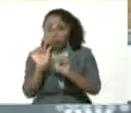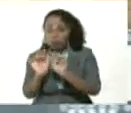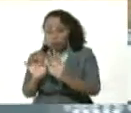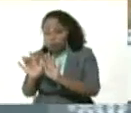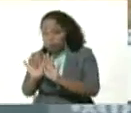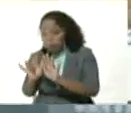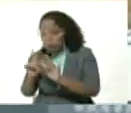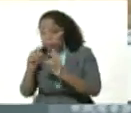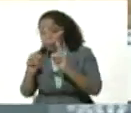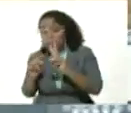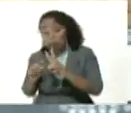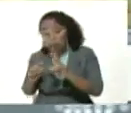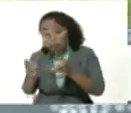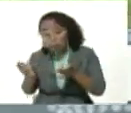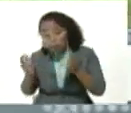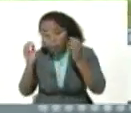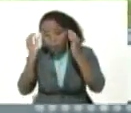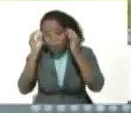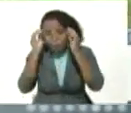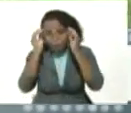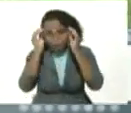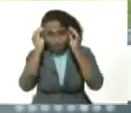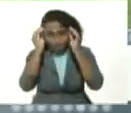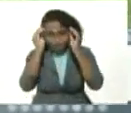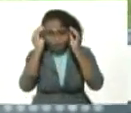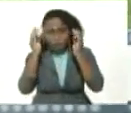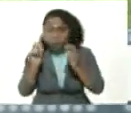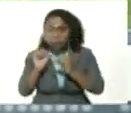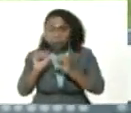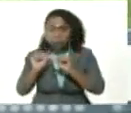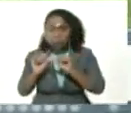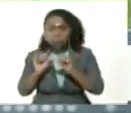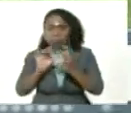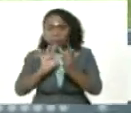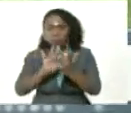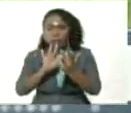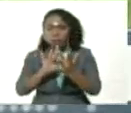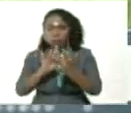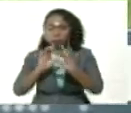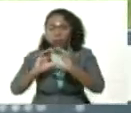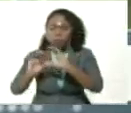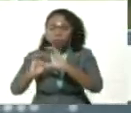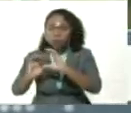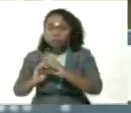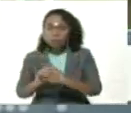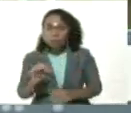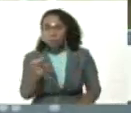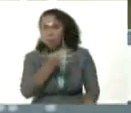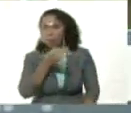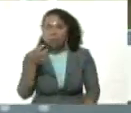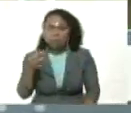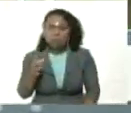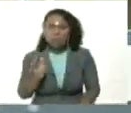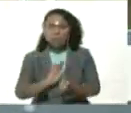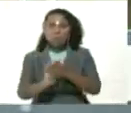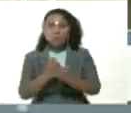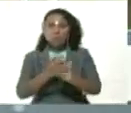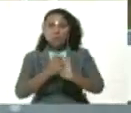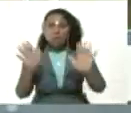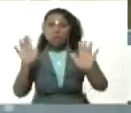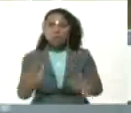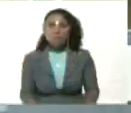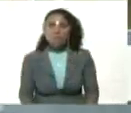a ver. A mantenernos bien comunicados. Correcto, corregido.